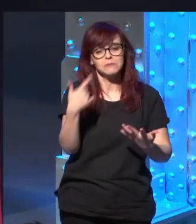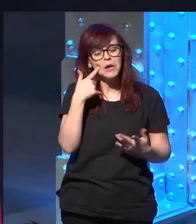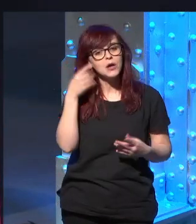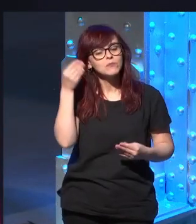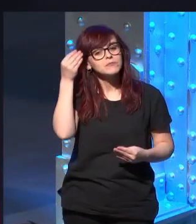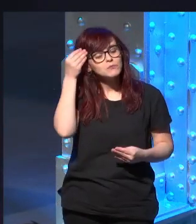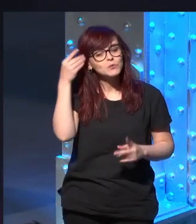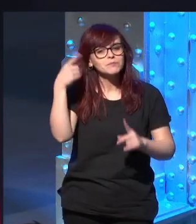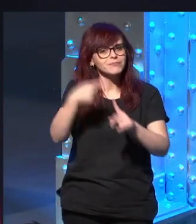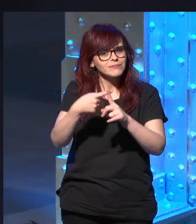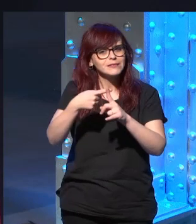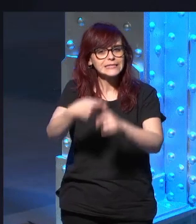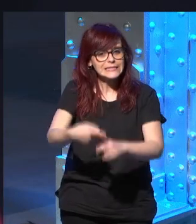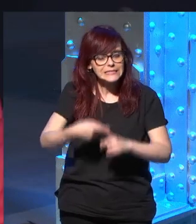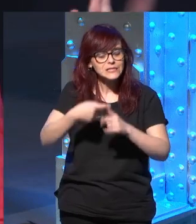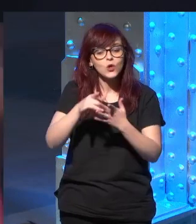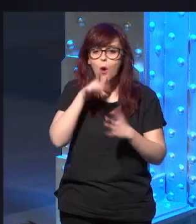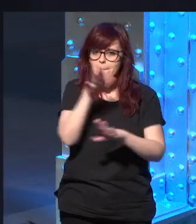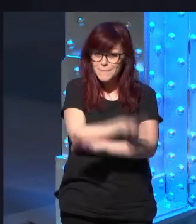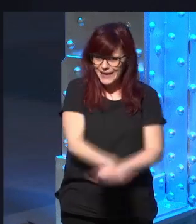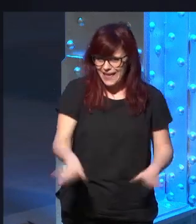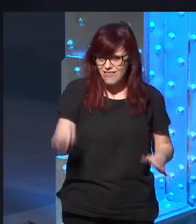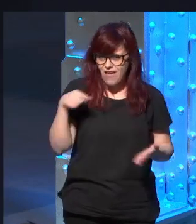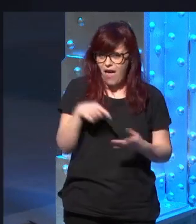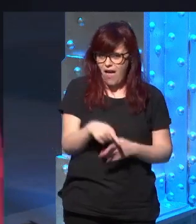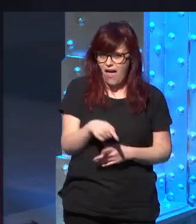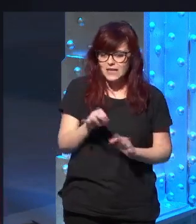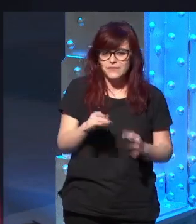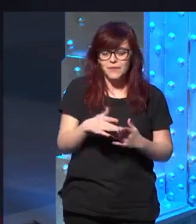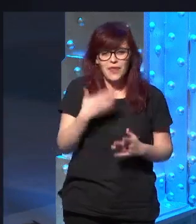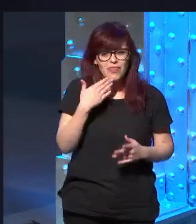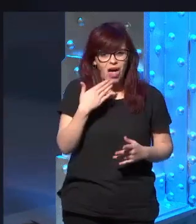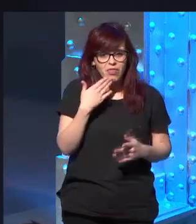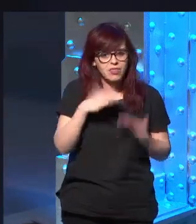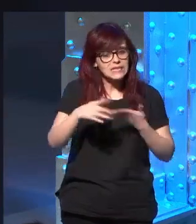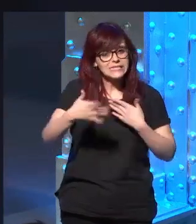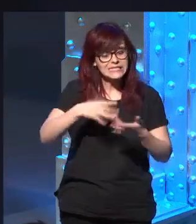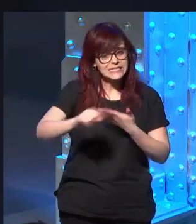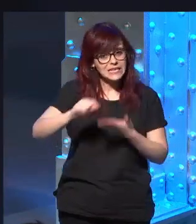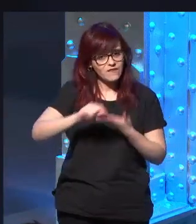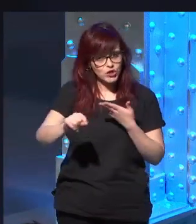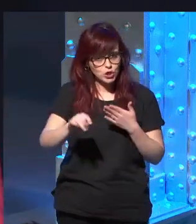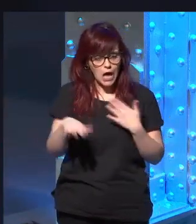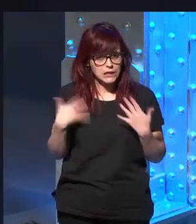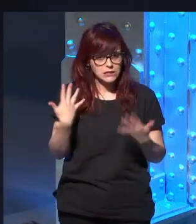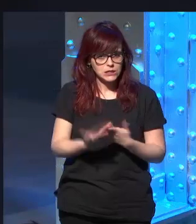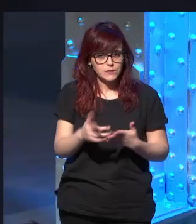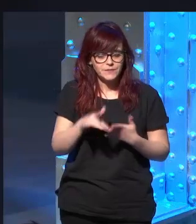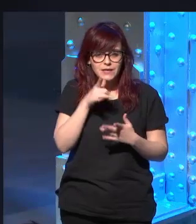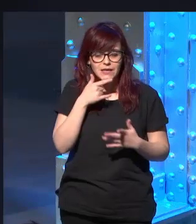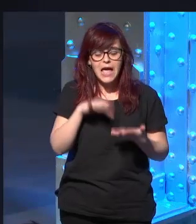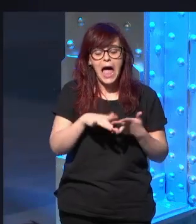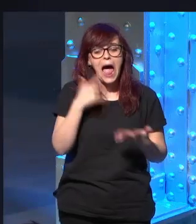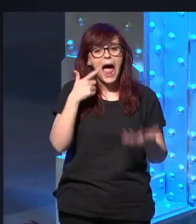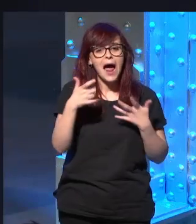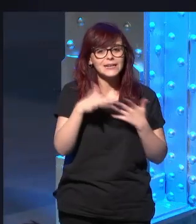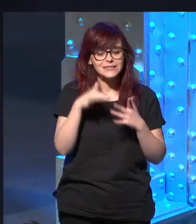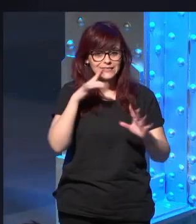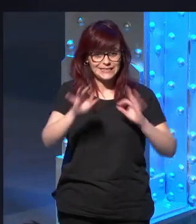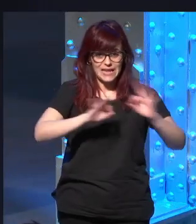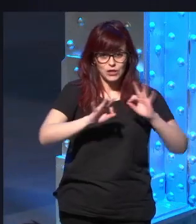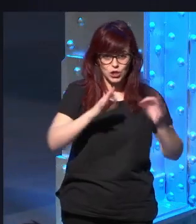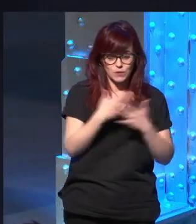Y bueno, yo desde pequeña, prácticamente desde esta edad, escribo y me dedico a las artes escénicas, hago